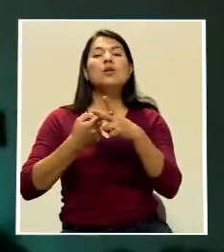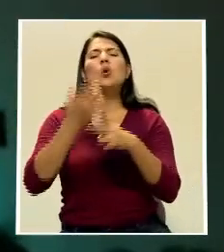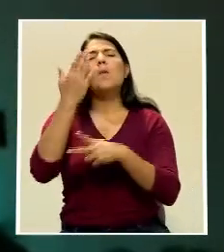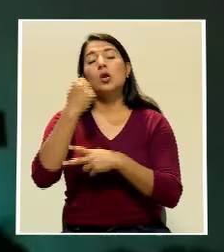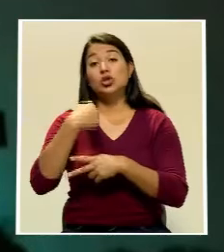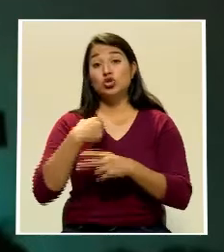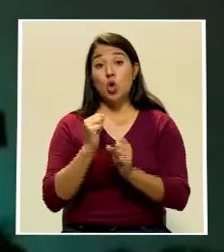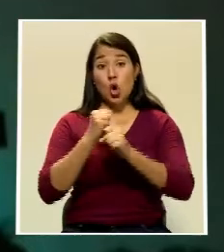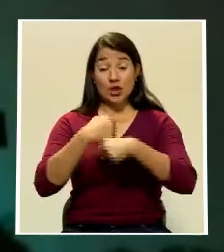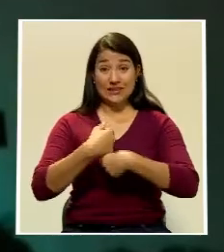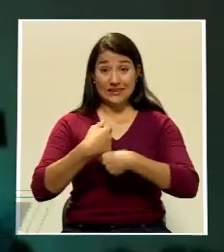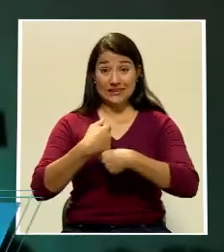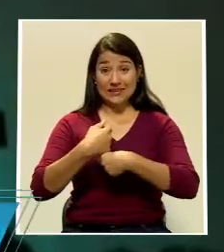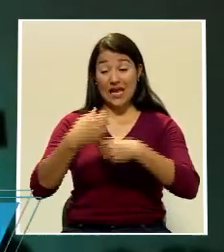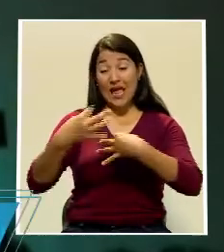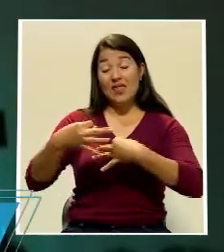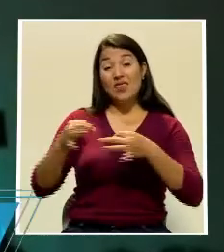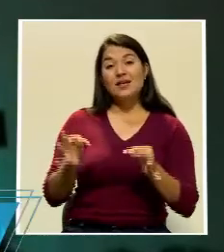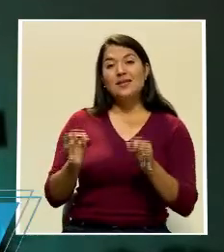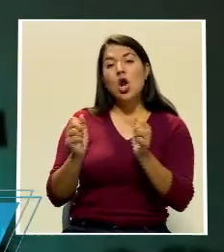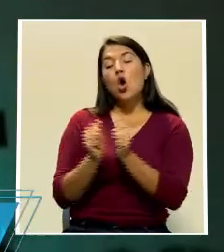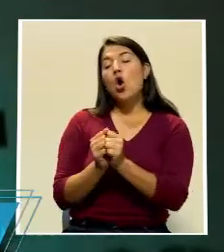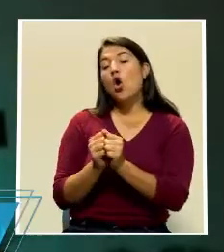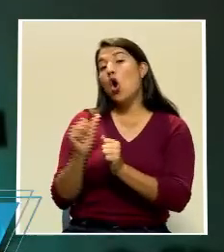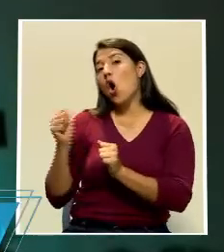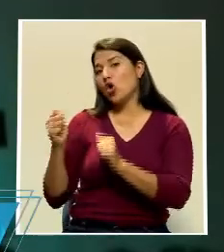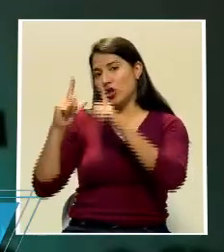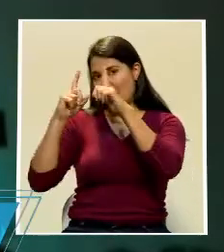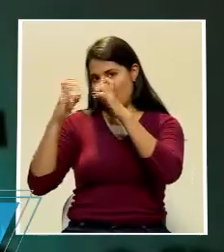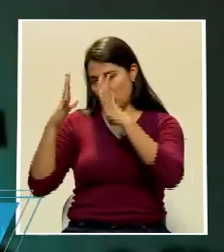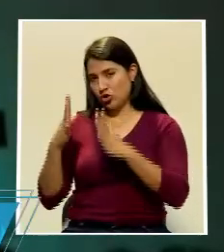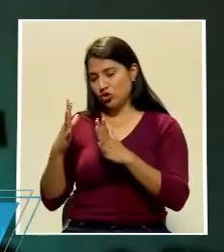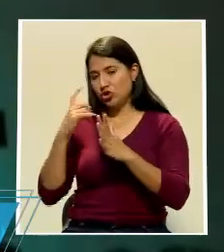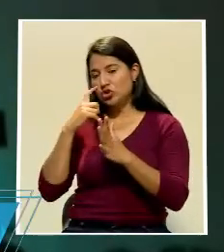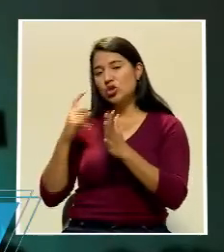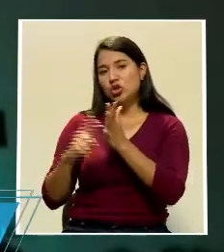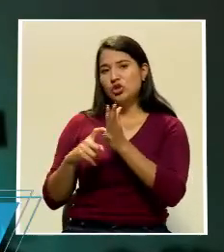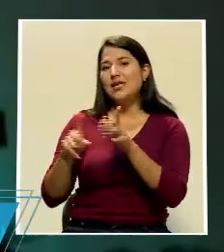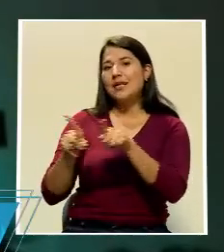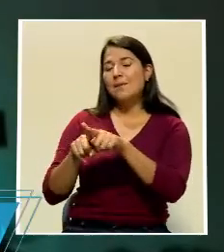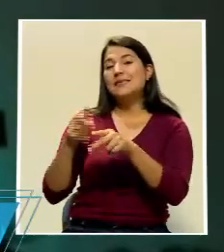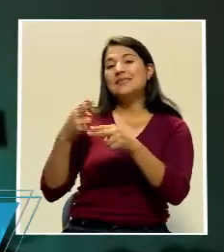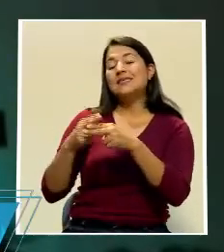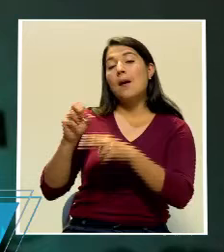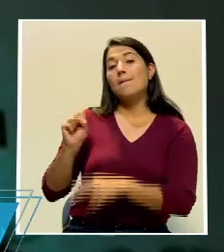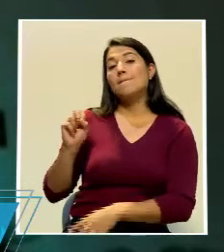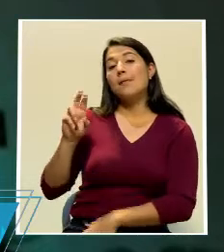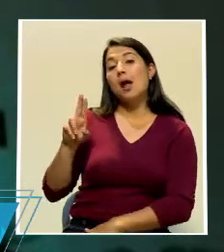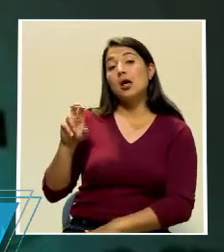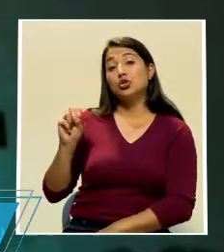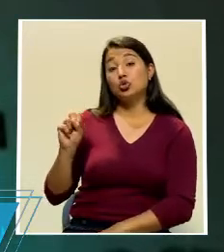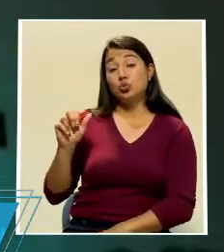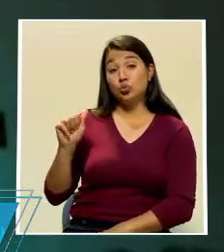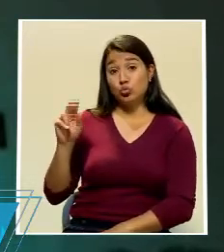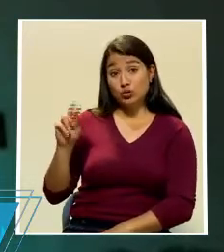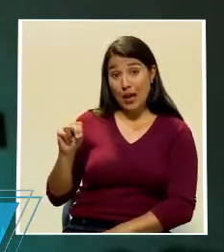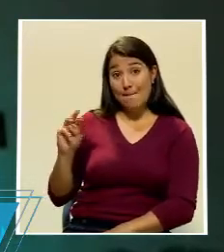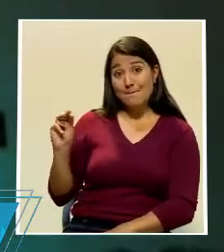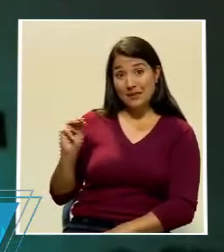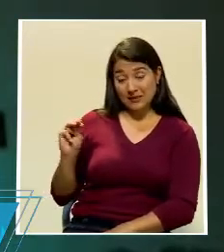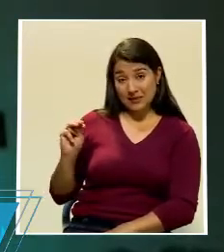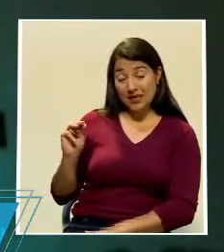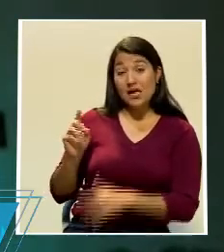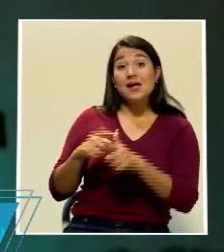taller con una fotógrafa muy reconocida en el medio también, que se llama Susan Meiselas, y en ese taller teníamos